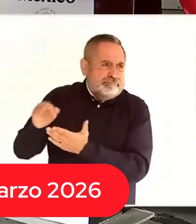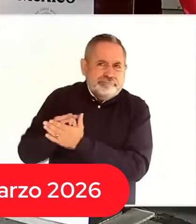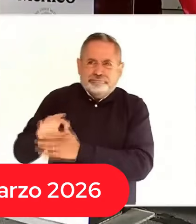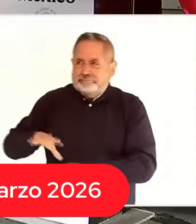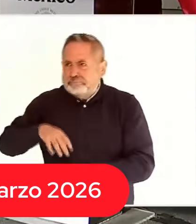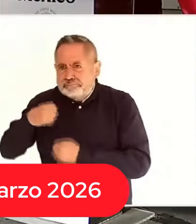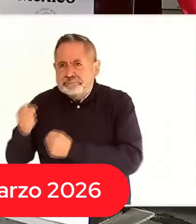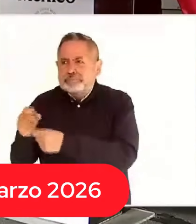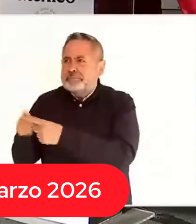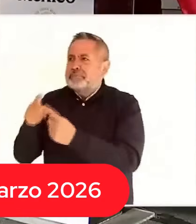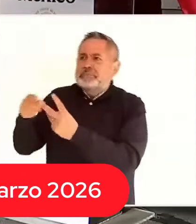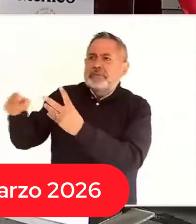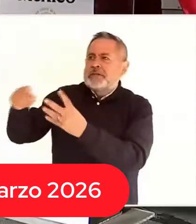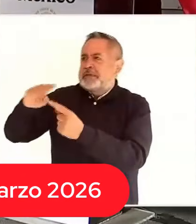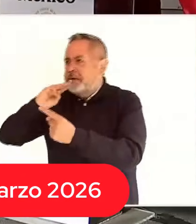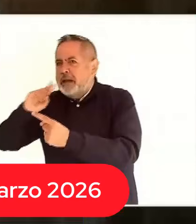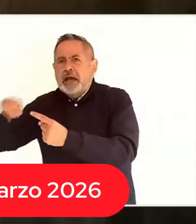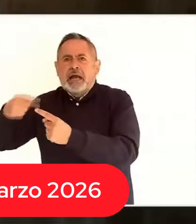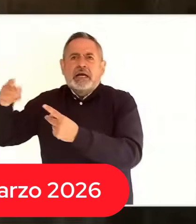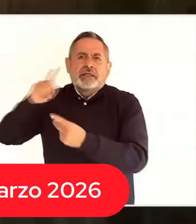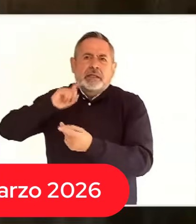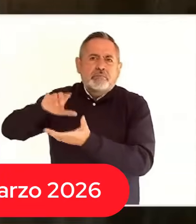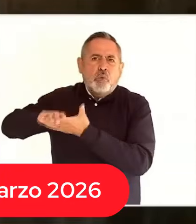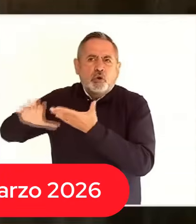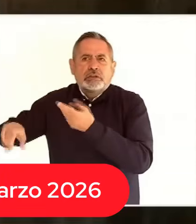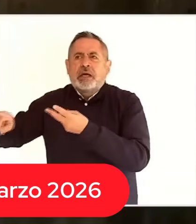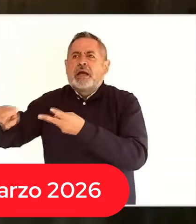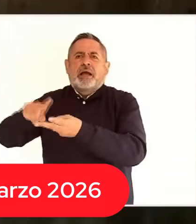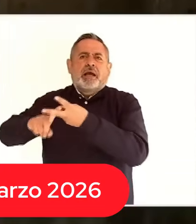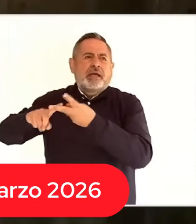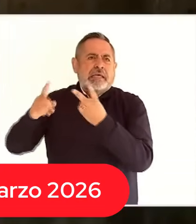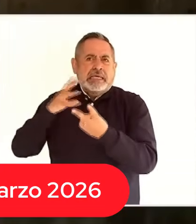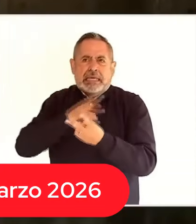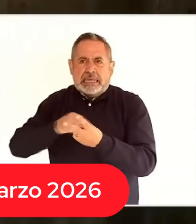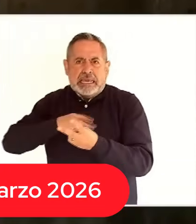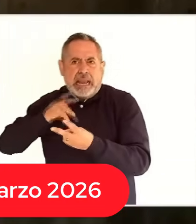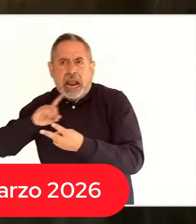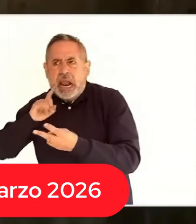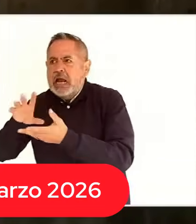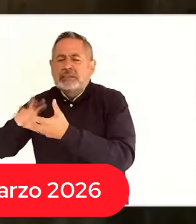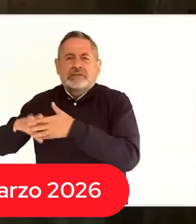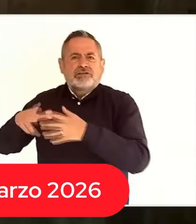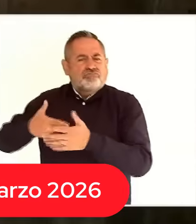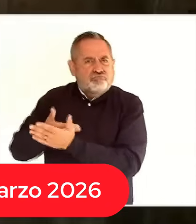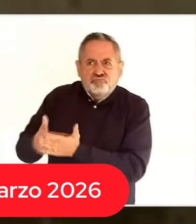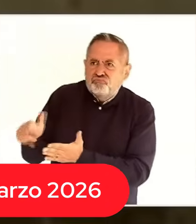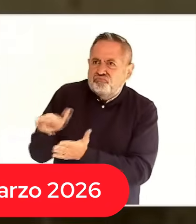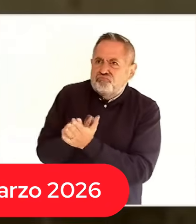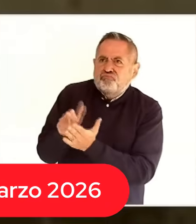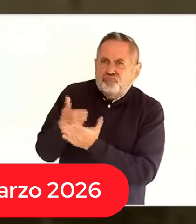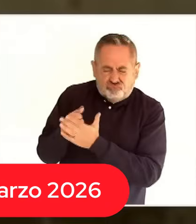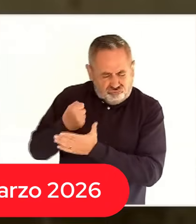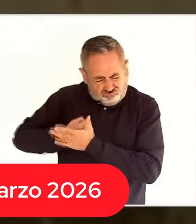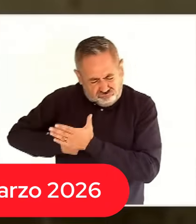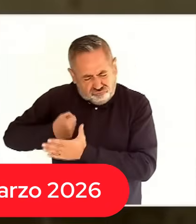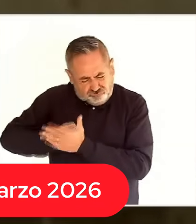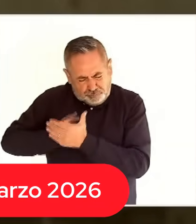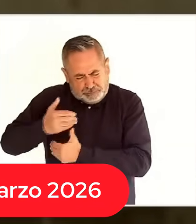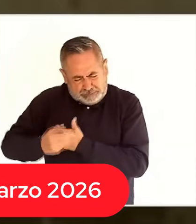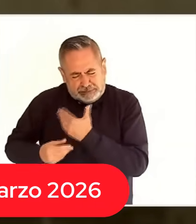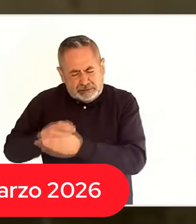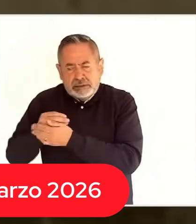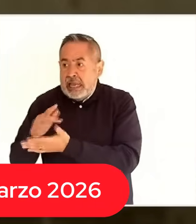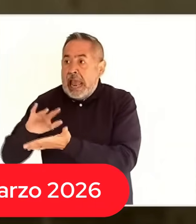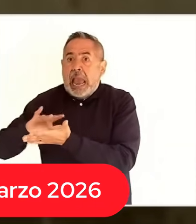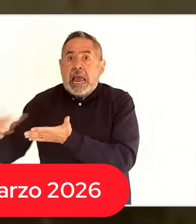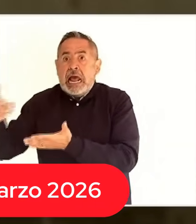madres, hijas, esposas, heroínas silenciosas y visibles, que han dado forma a nuestra